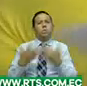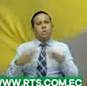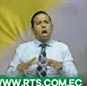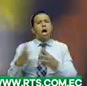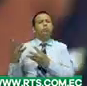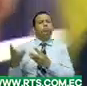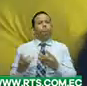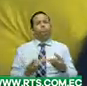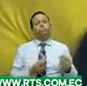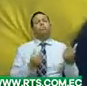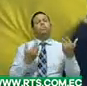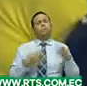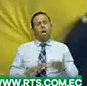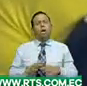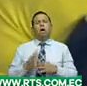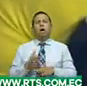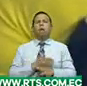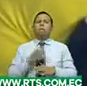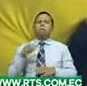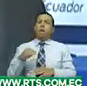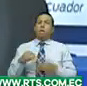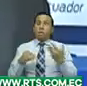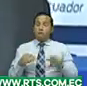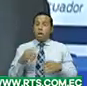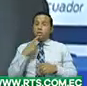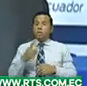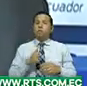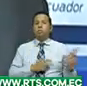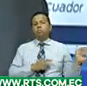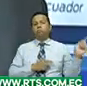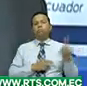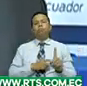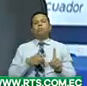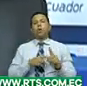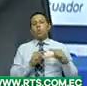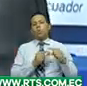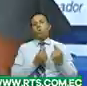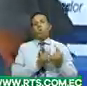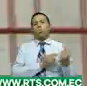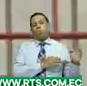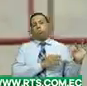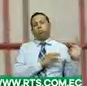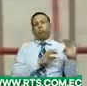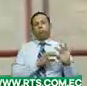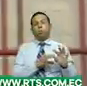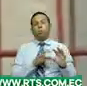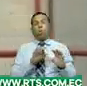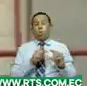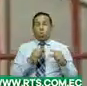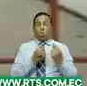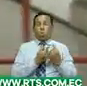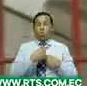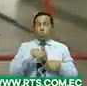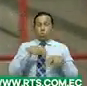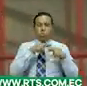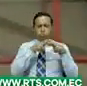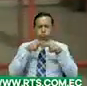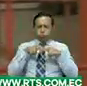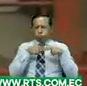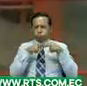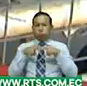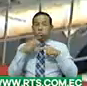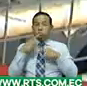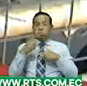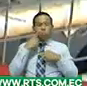la jornada de este martes también se hizo presente una delegación de observadores de la OEA, con el fin de constatar de cerca